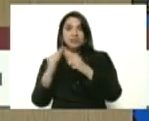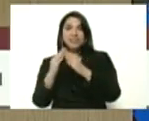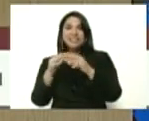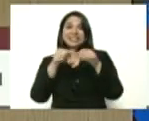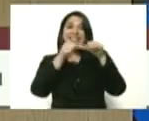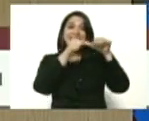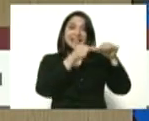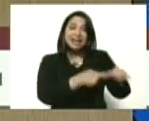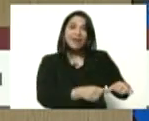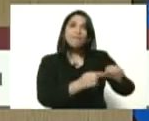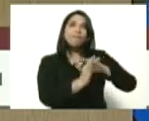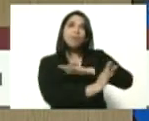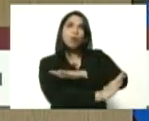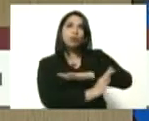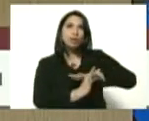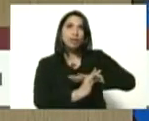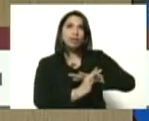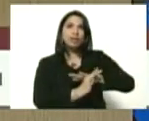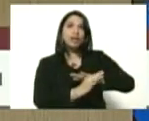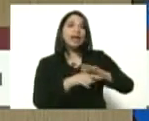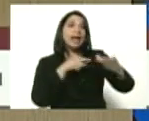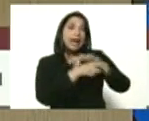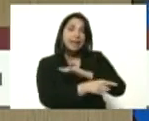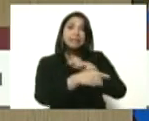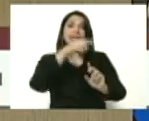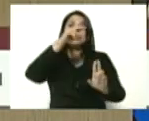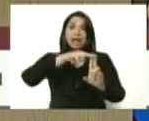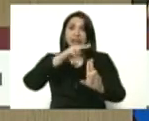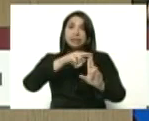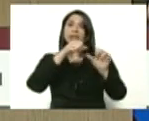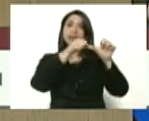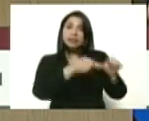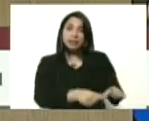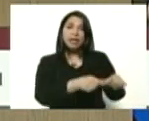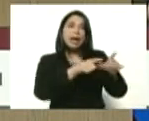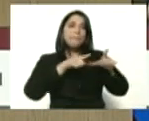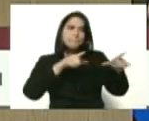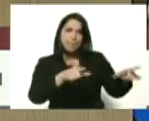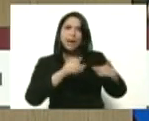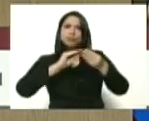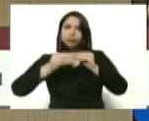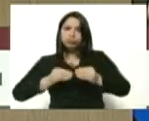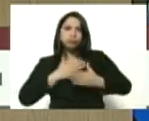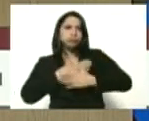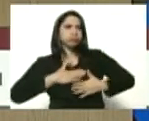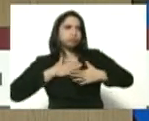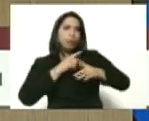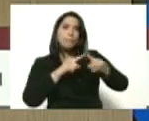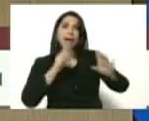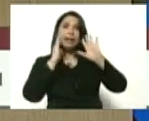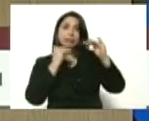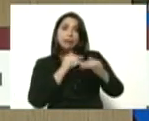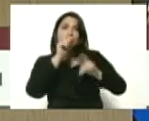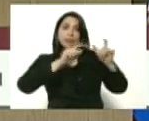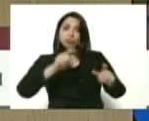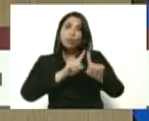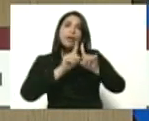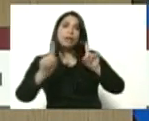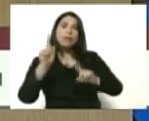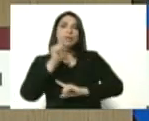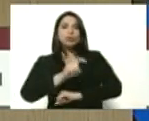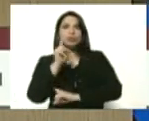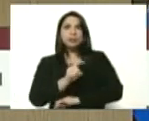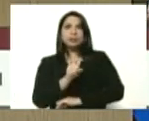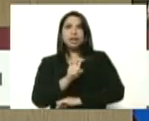quedarán, los que entran por Táchira se quedarán, por supuesto, en espacios debidamente acondicionados para eso, con el aislamiento